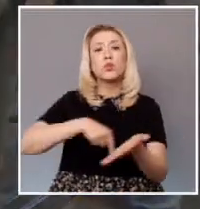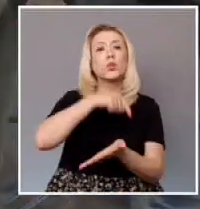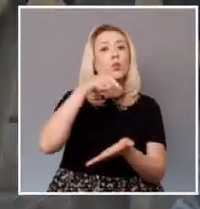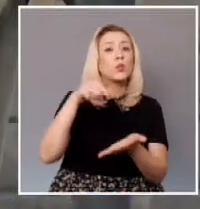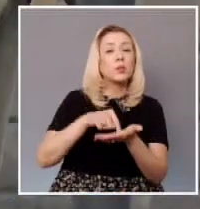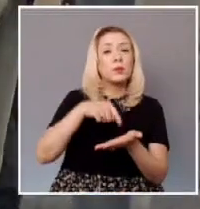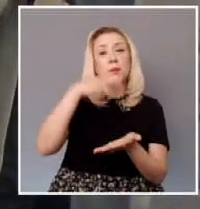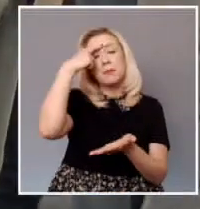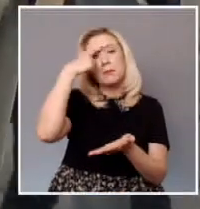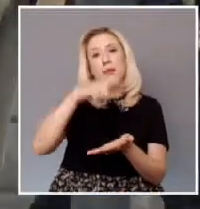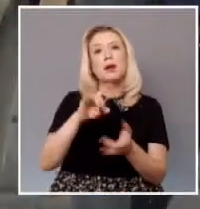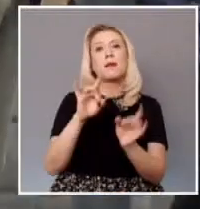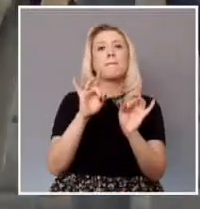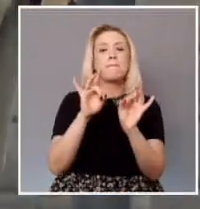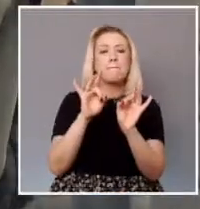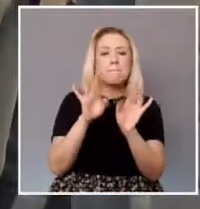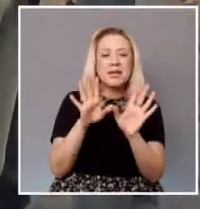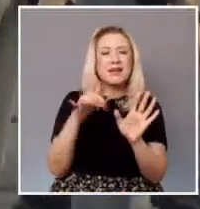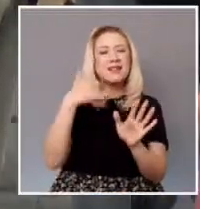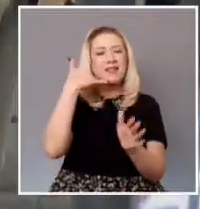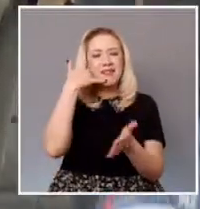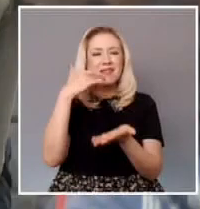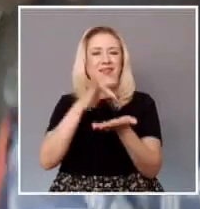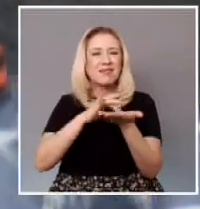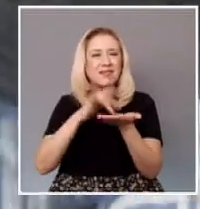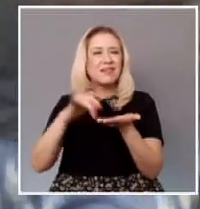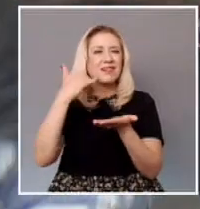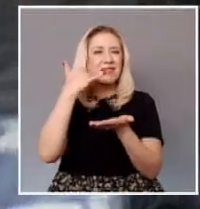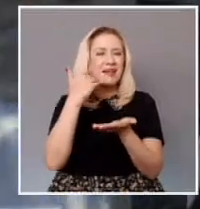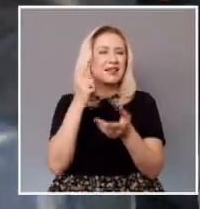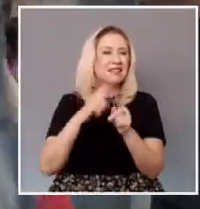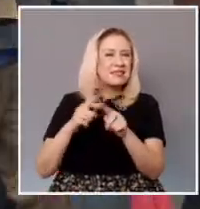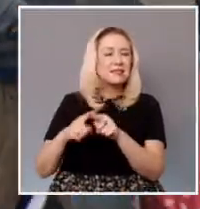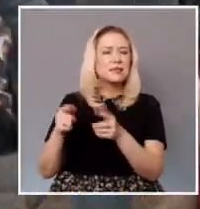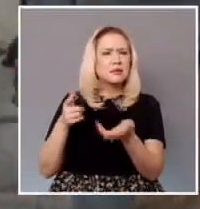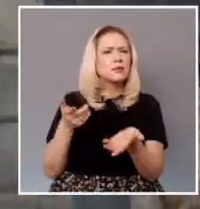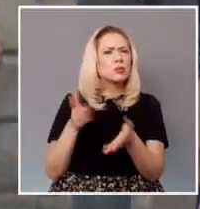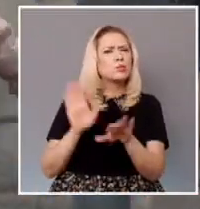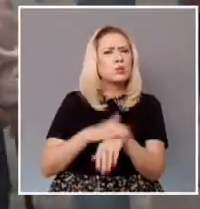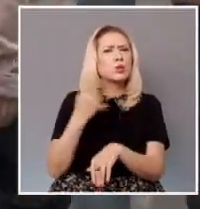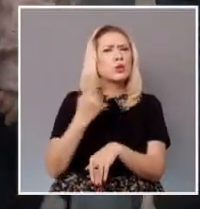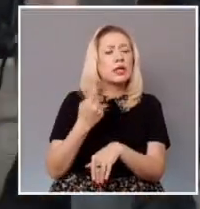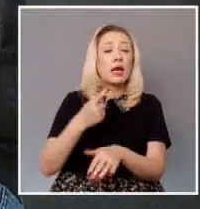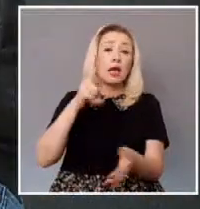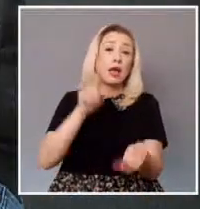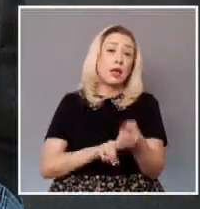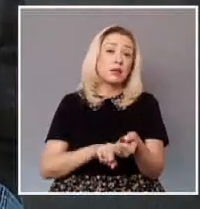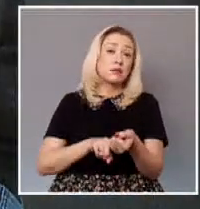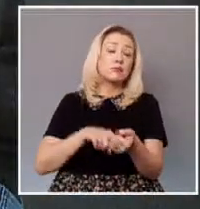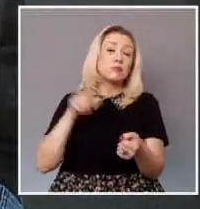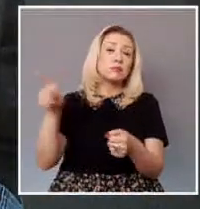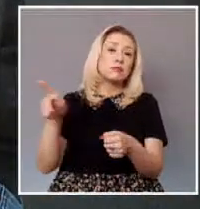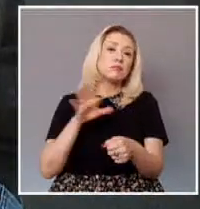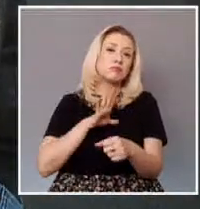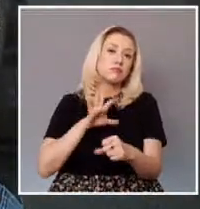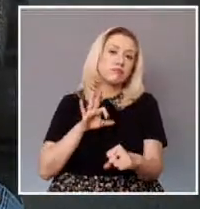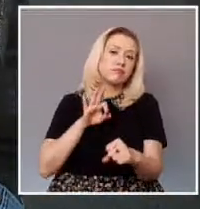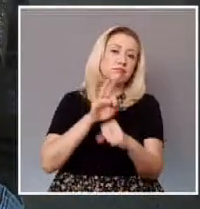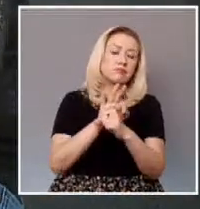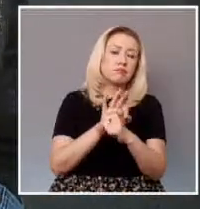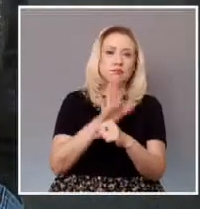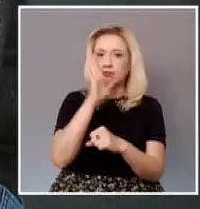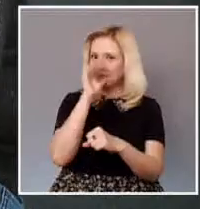de comunicación móvil. Ello debido a que dichos datos se encuentran dentro del ámbito de la protección del derecho a la inviolabilidad de